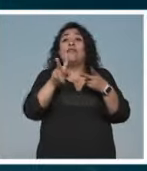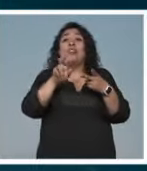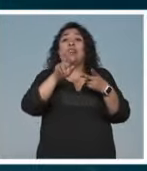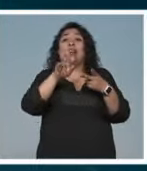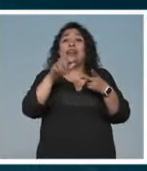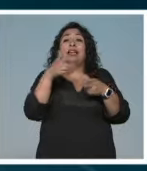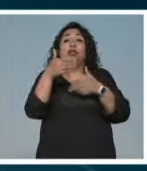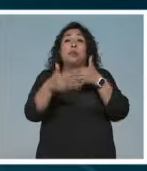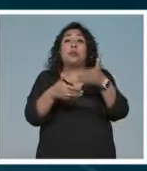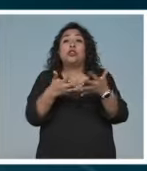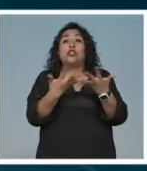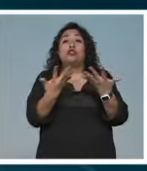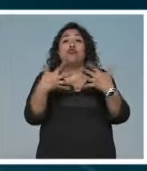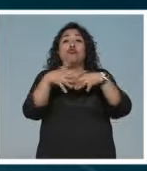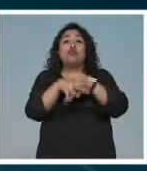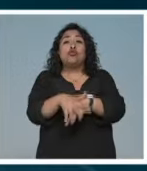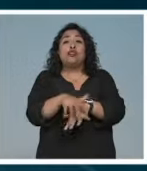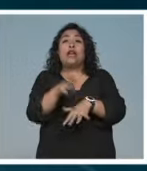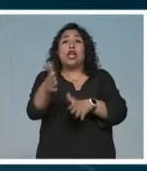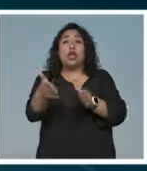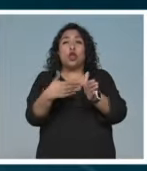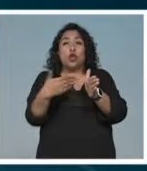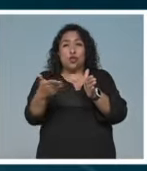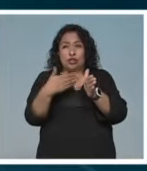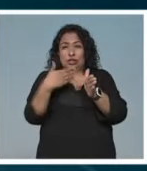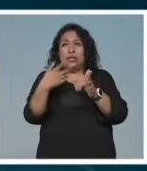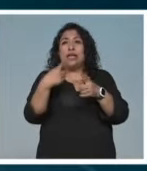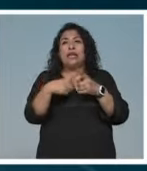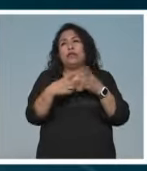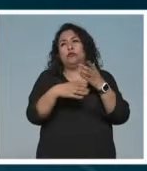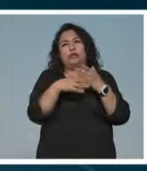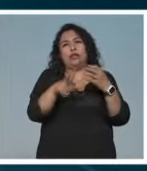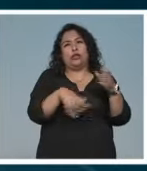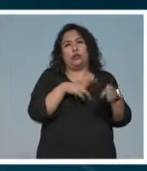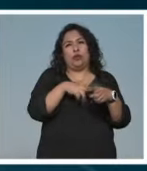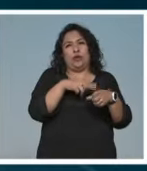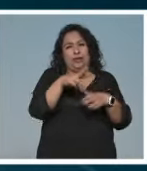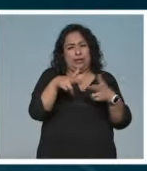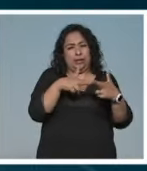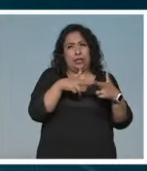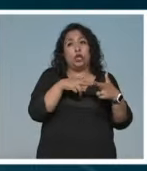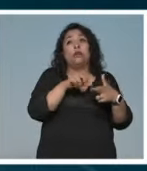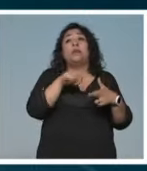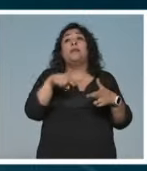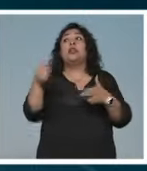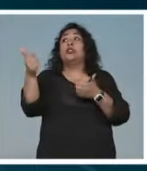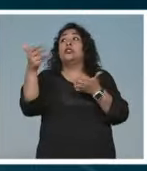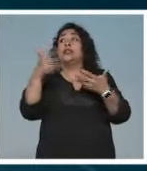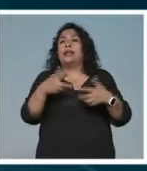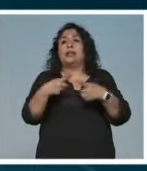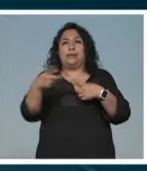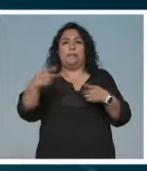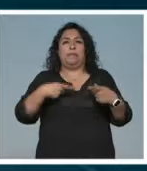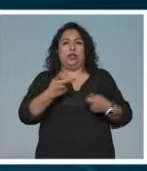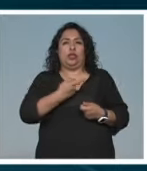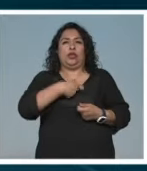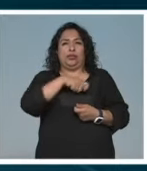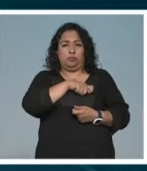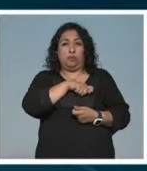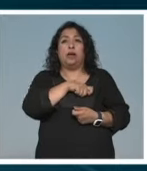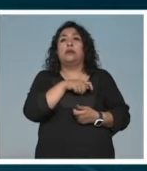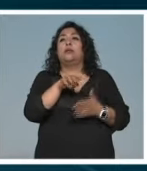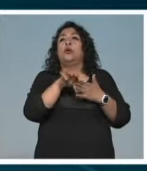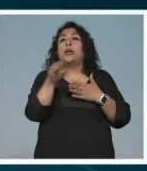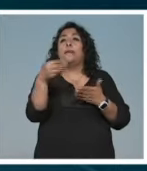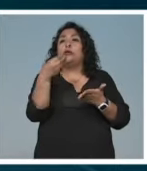y del proceso de mestizaje que se dio en la cocina entre los productos naturales de la región y los traídos por los españoles, como